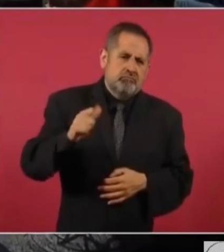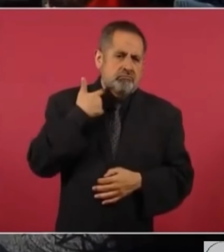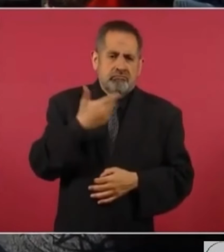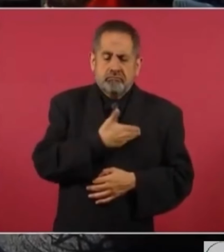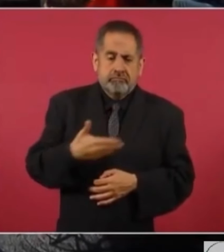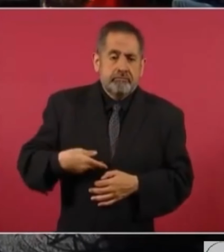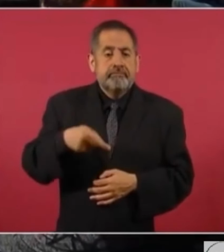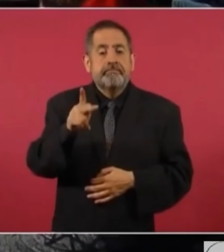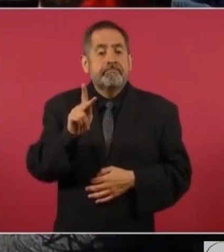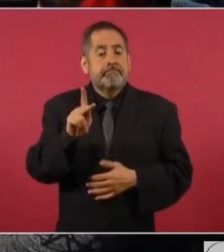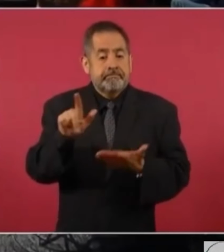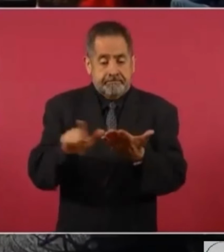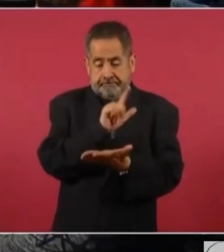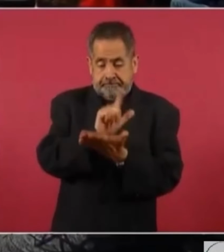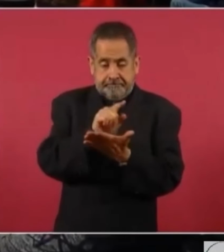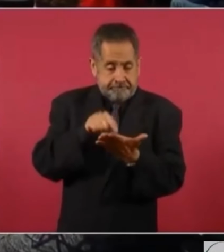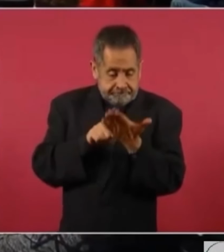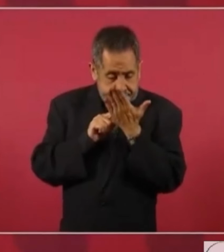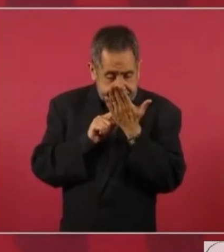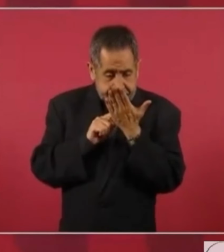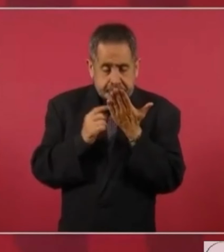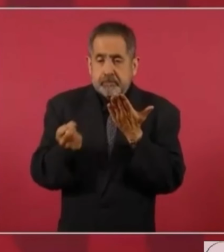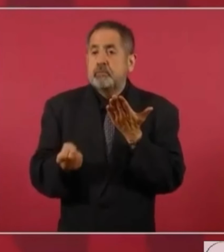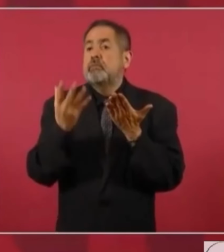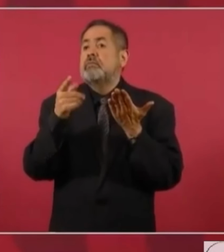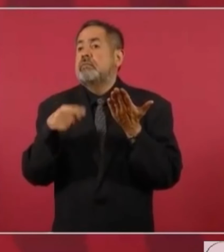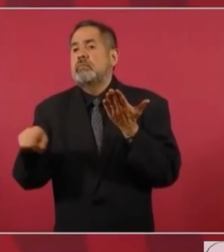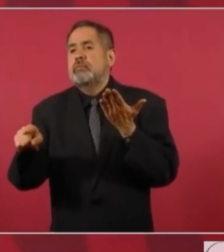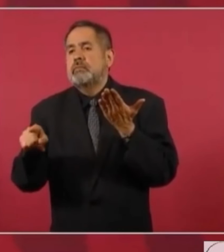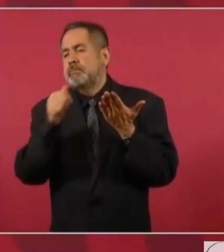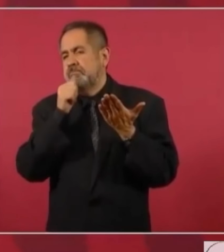ley pide una participación